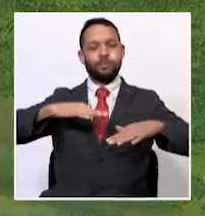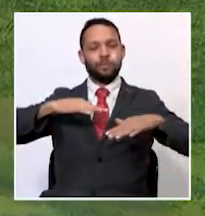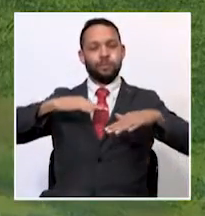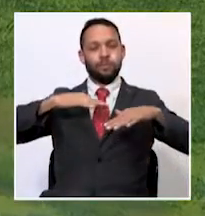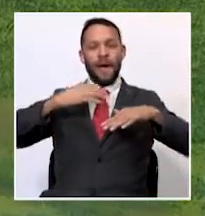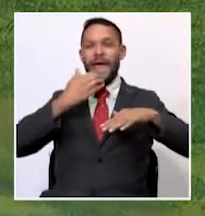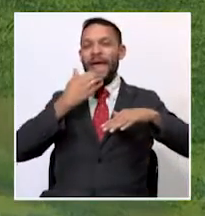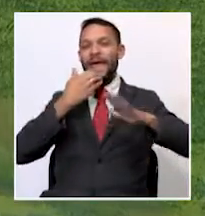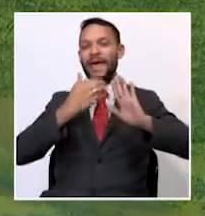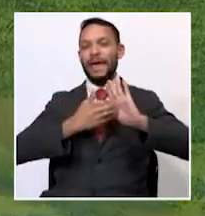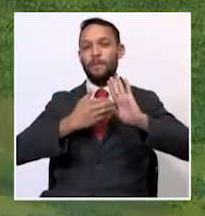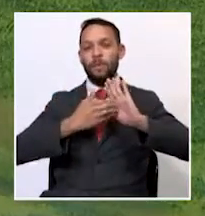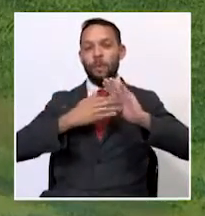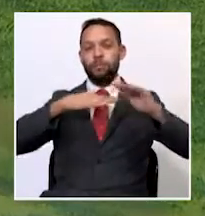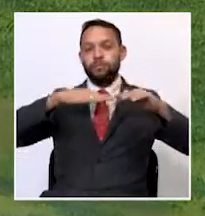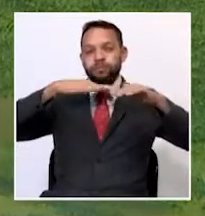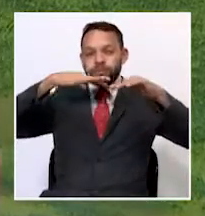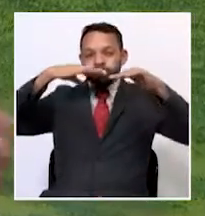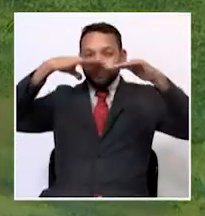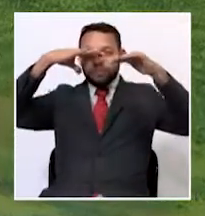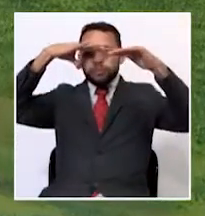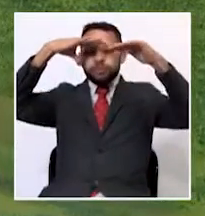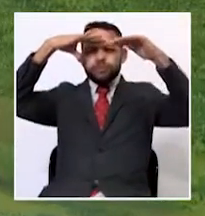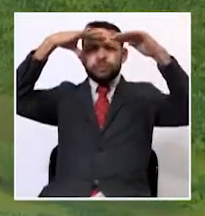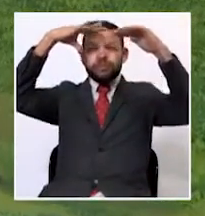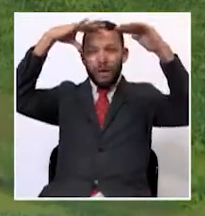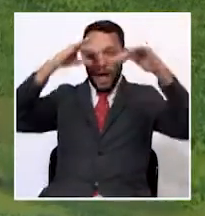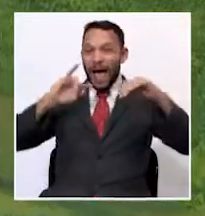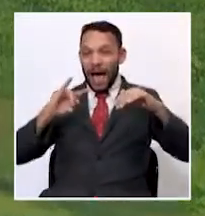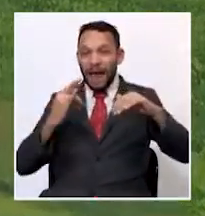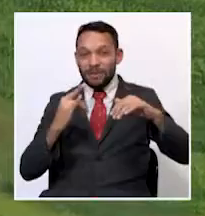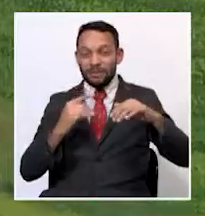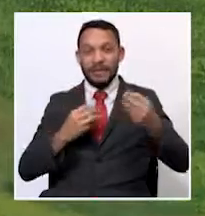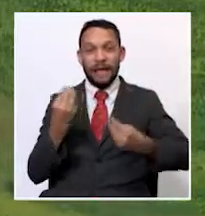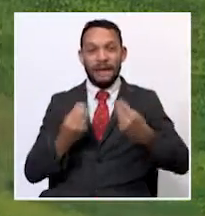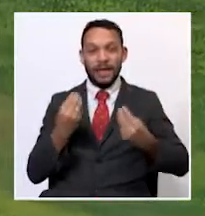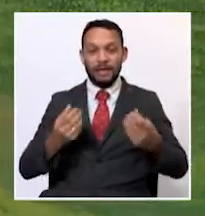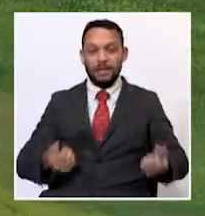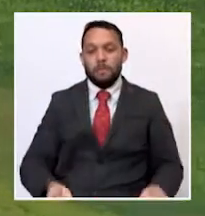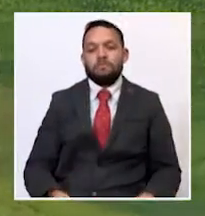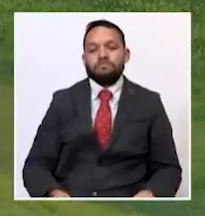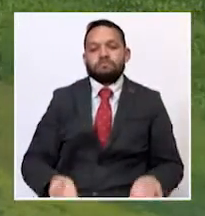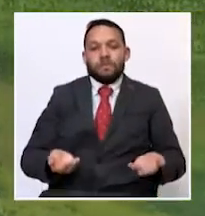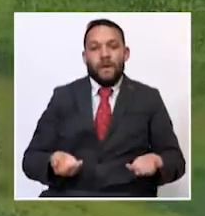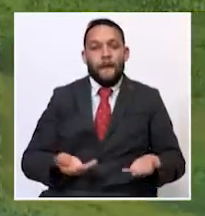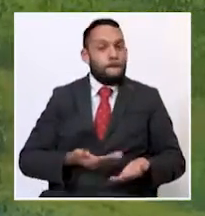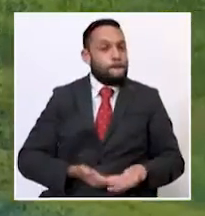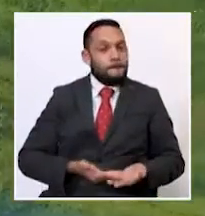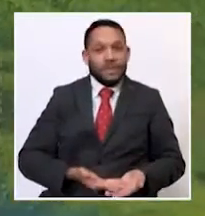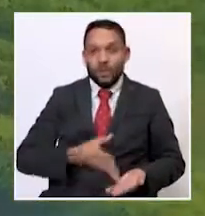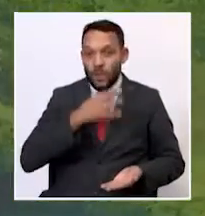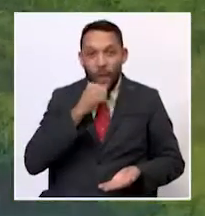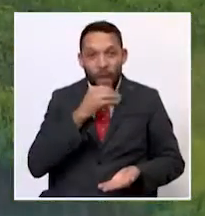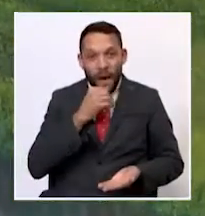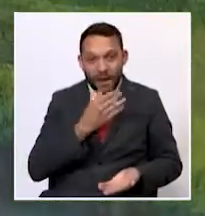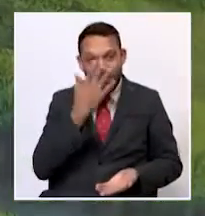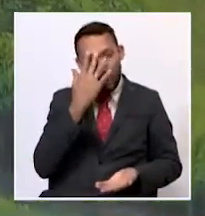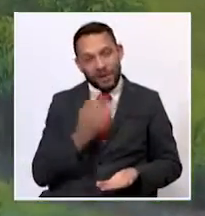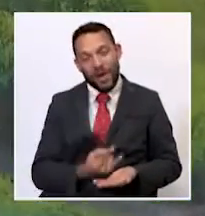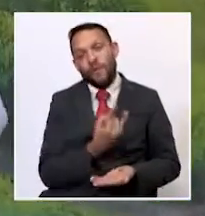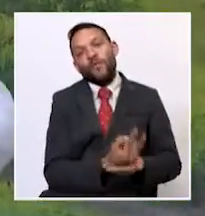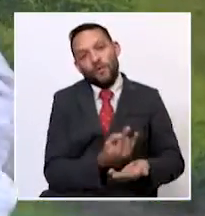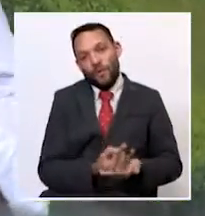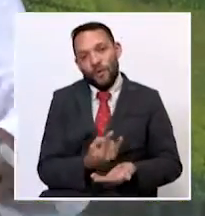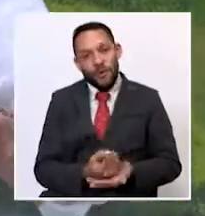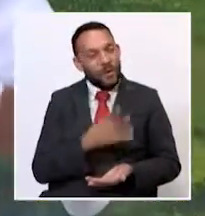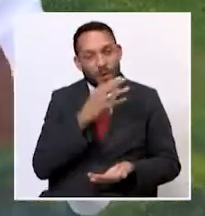estar en el agua y que ustedes levantan una piedra a una persona muy fácil, es porque uno pesa mucho menos. Y entonces,